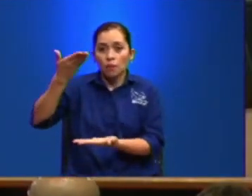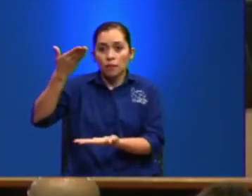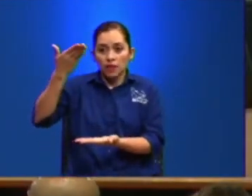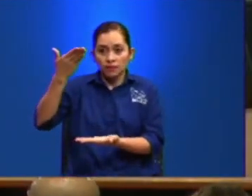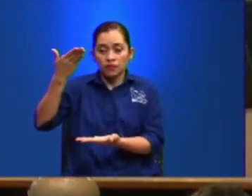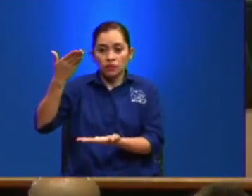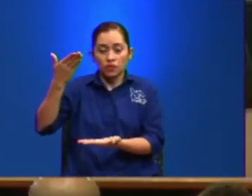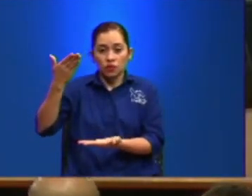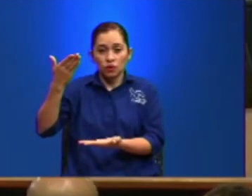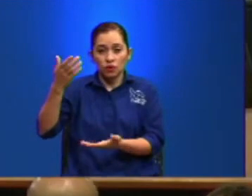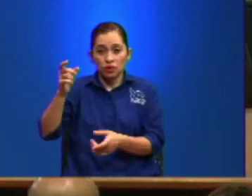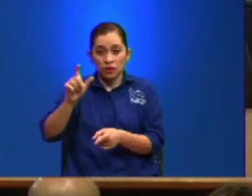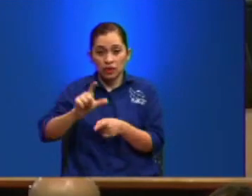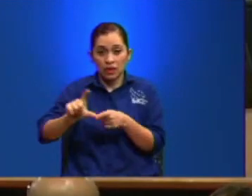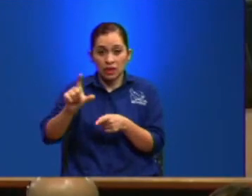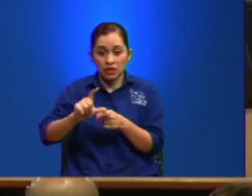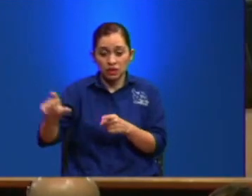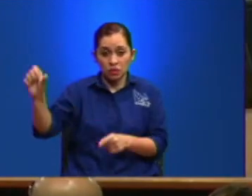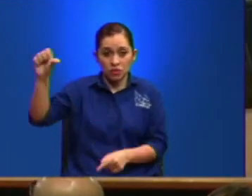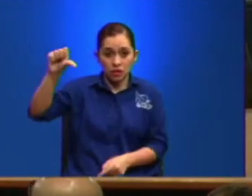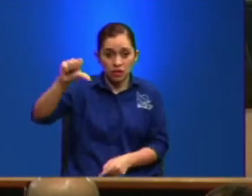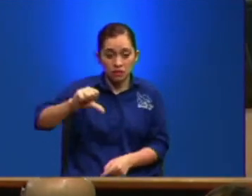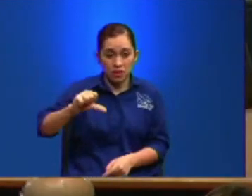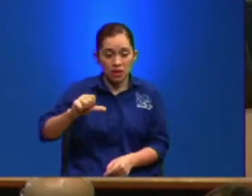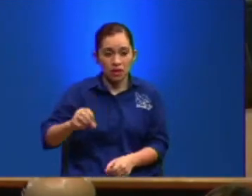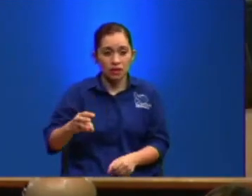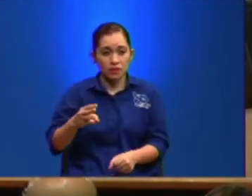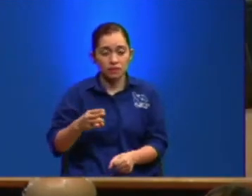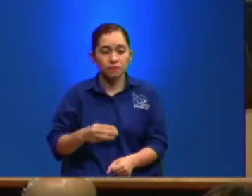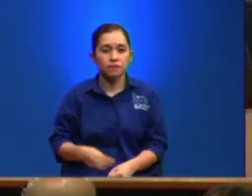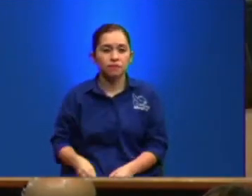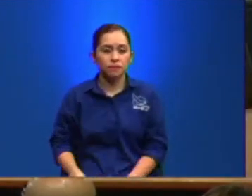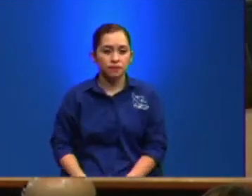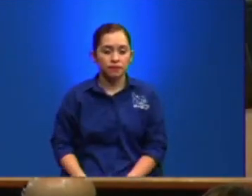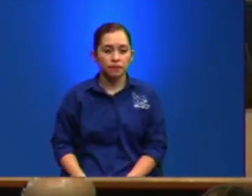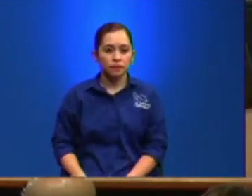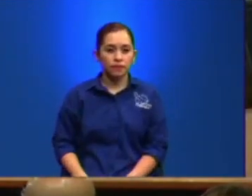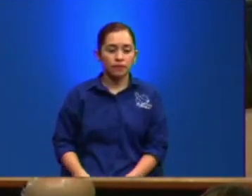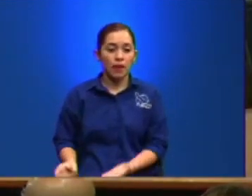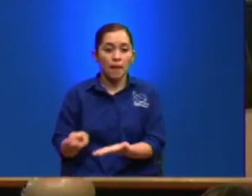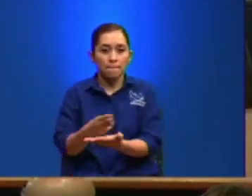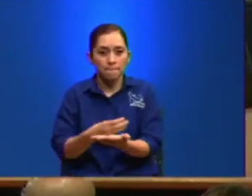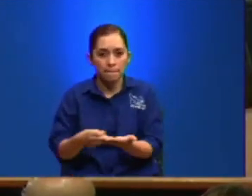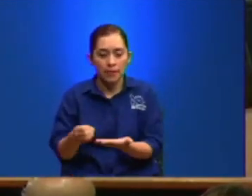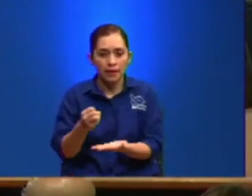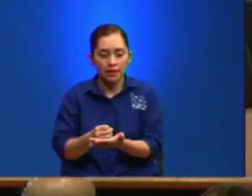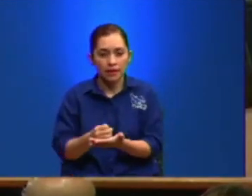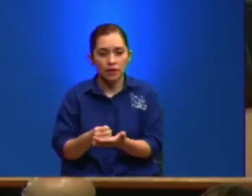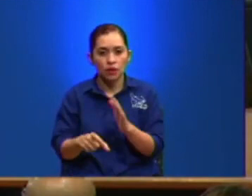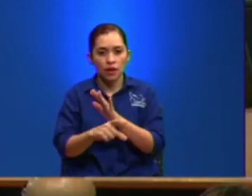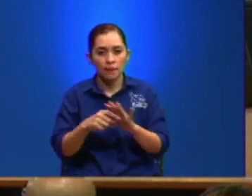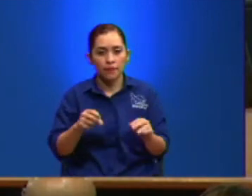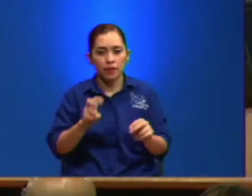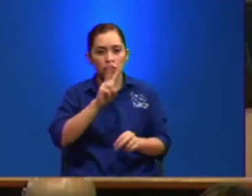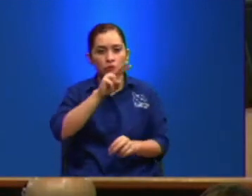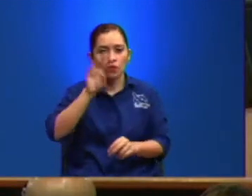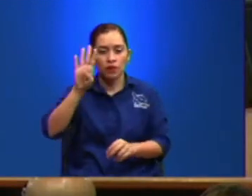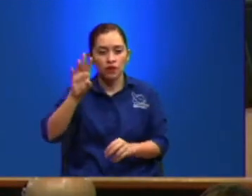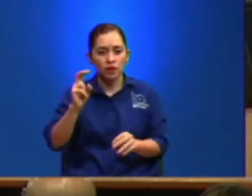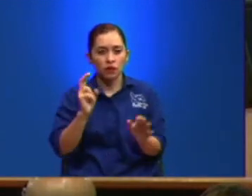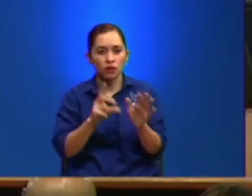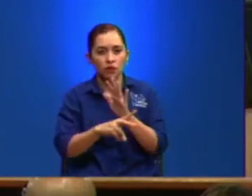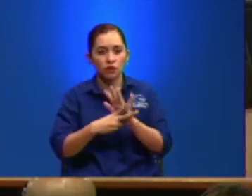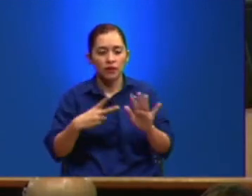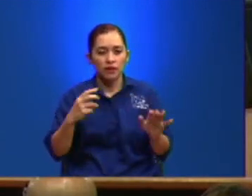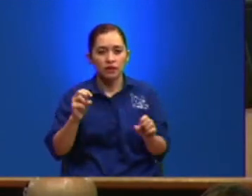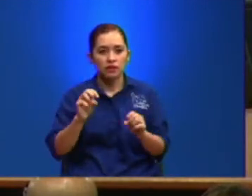que sería este de acá mateo 24 12 están los los textos y hay uno que no le puede poner un texto porque son